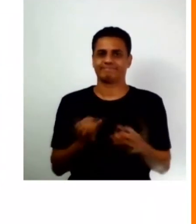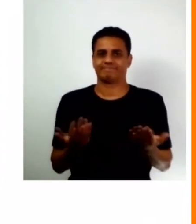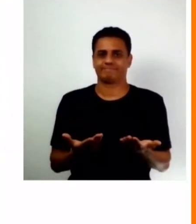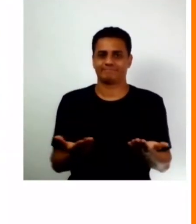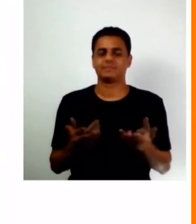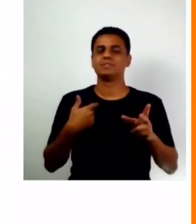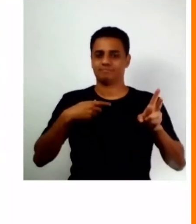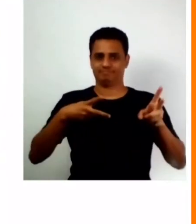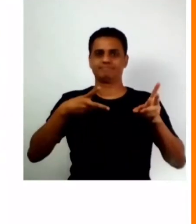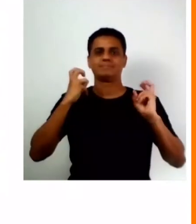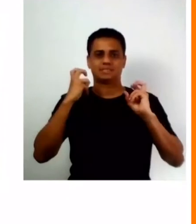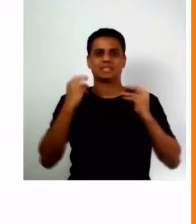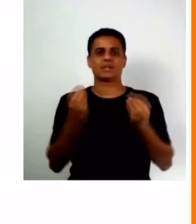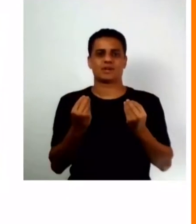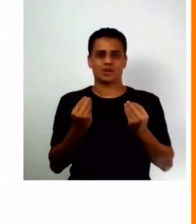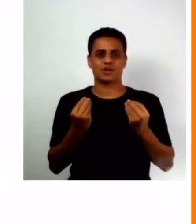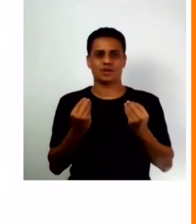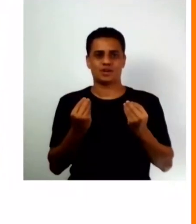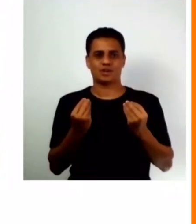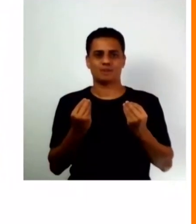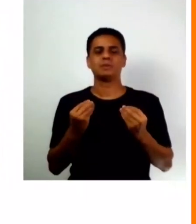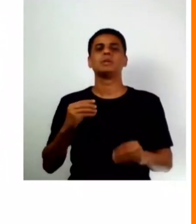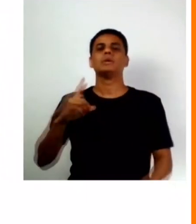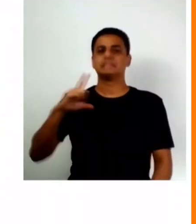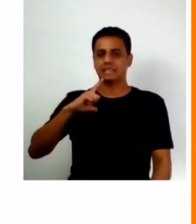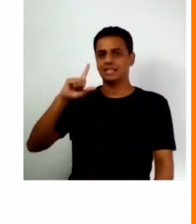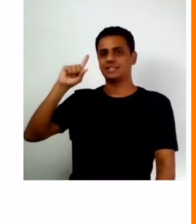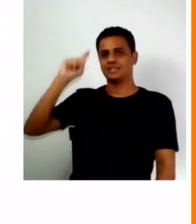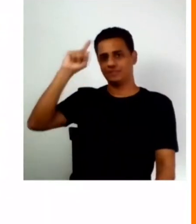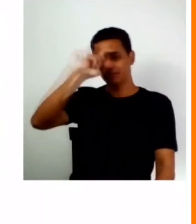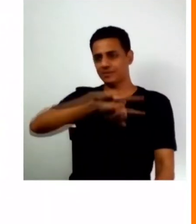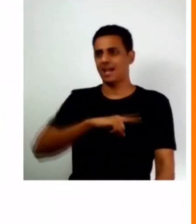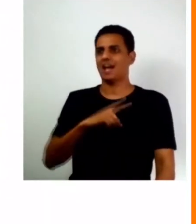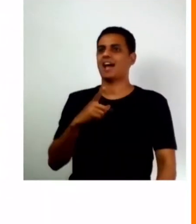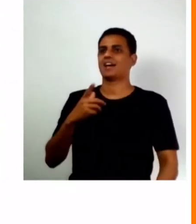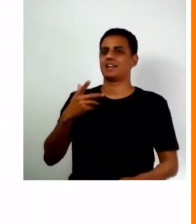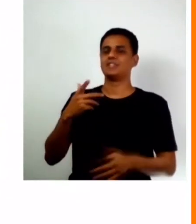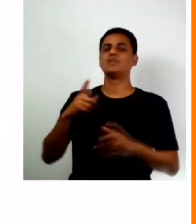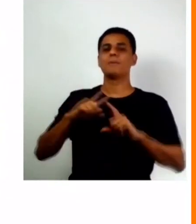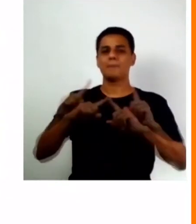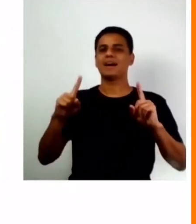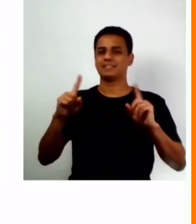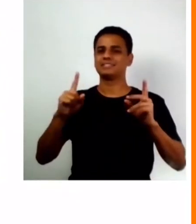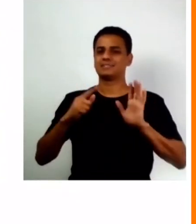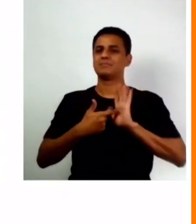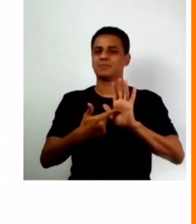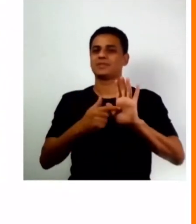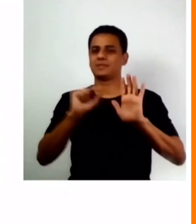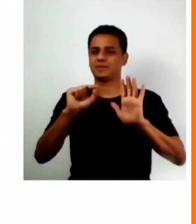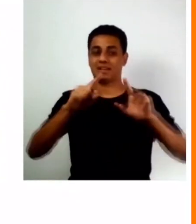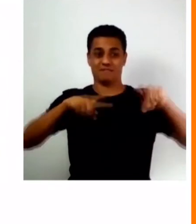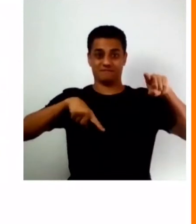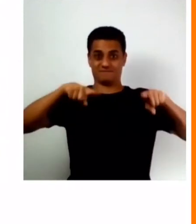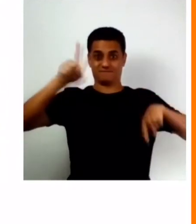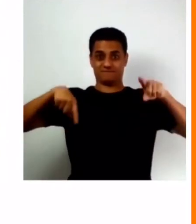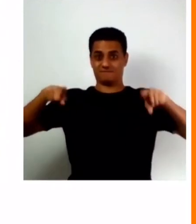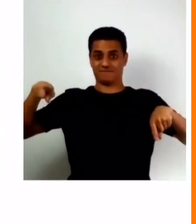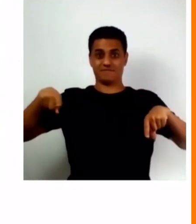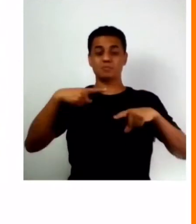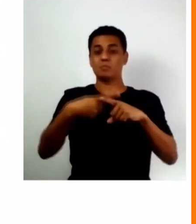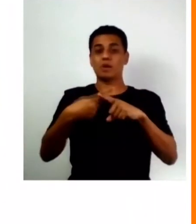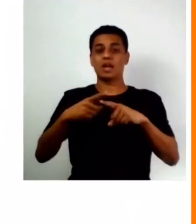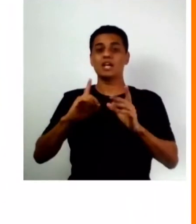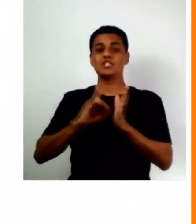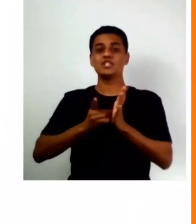brecha social e económica, la gran diferencia entre social e económica que era existida, la digital, el acceso a la digital